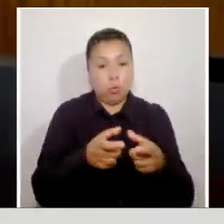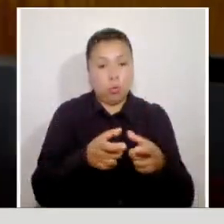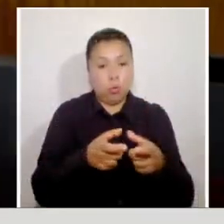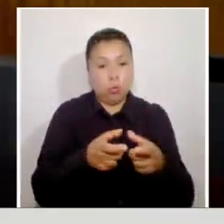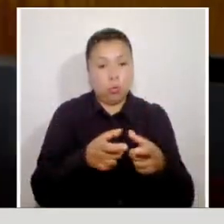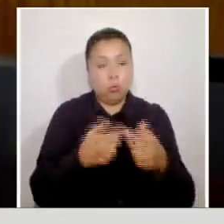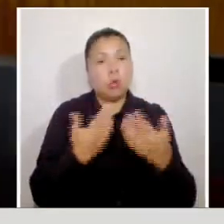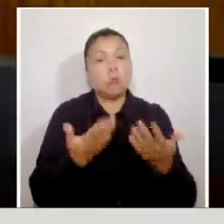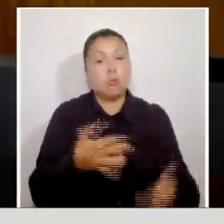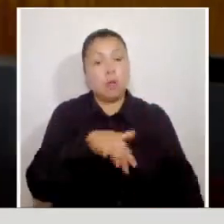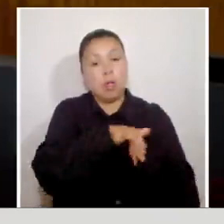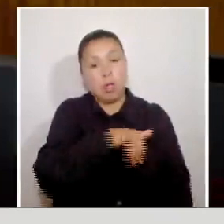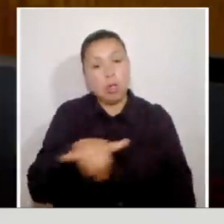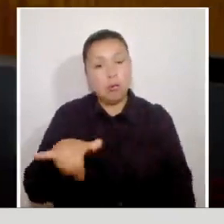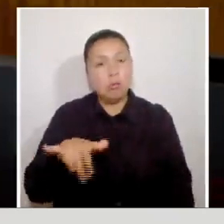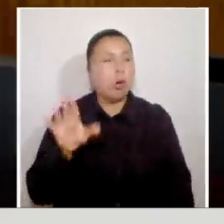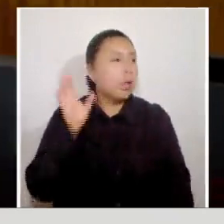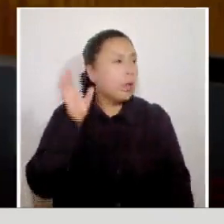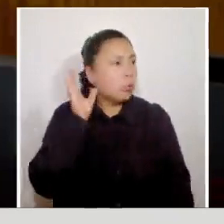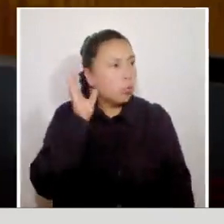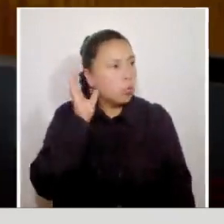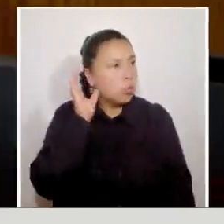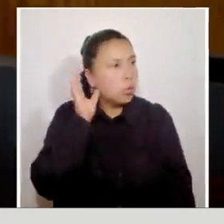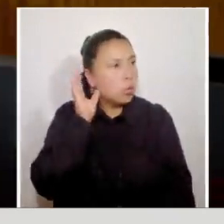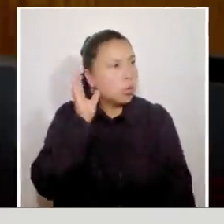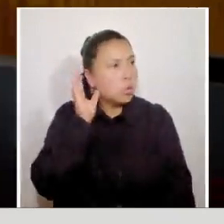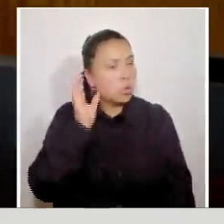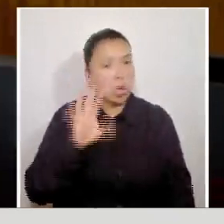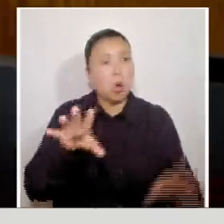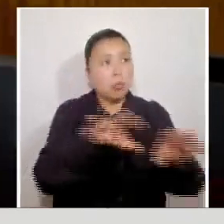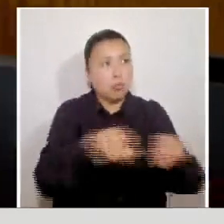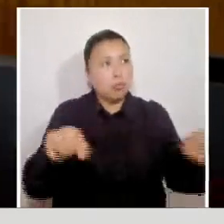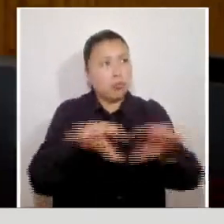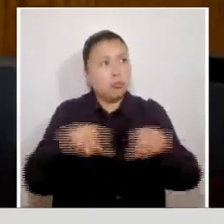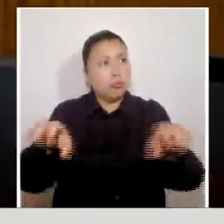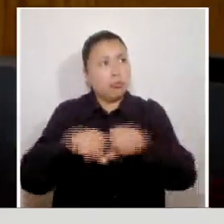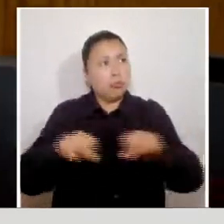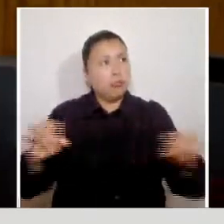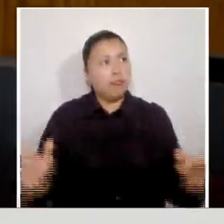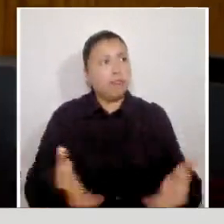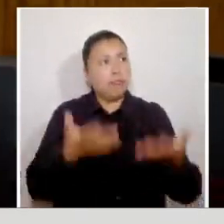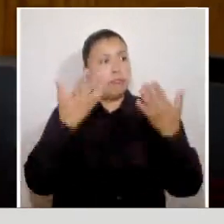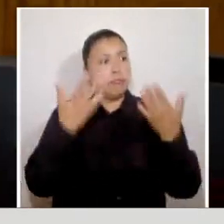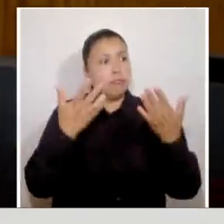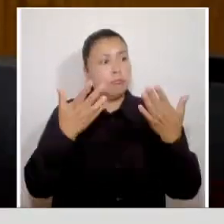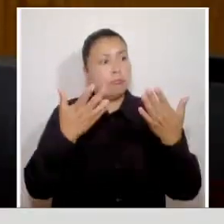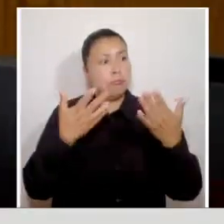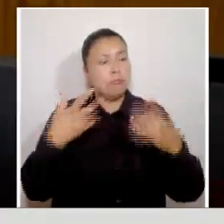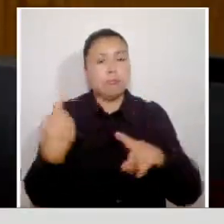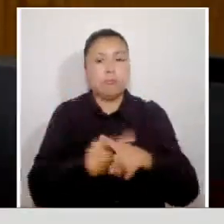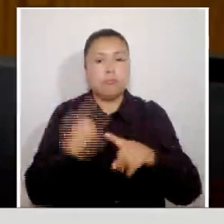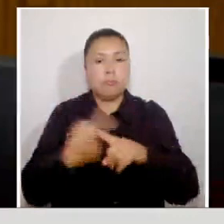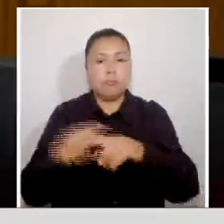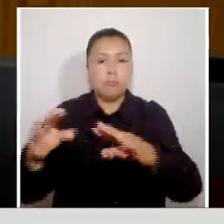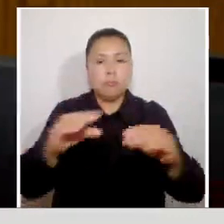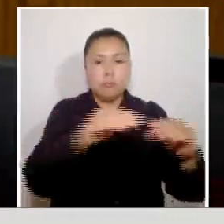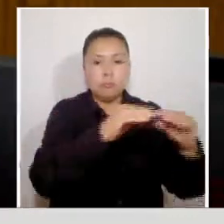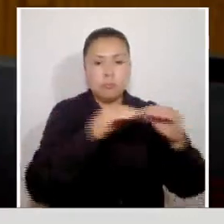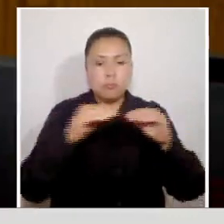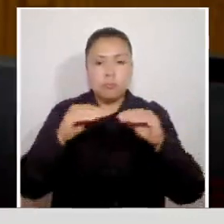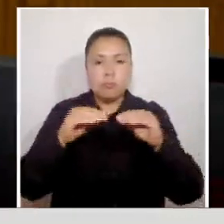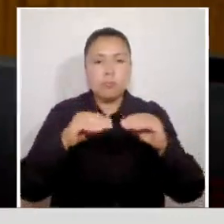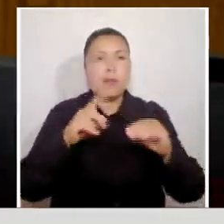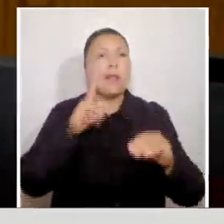después de escuchar y de manera unánime me sorprende intervenciones en la sala de quienes en su